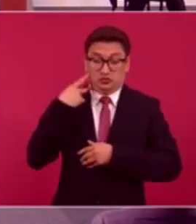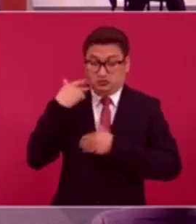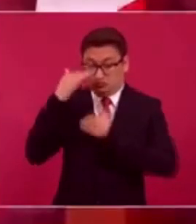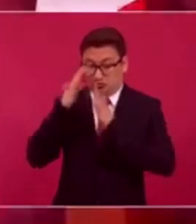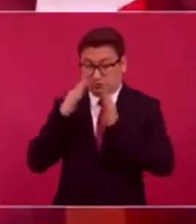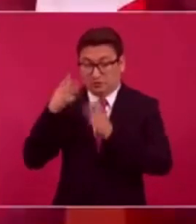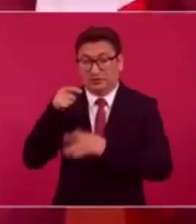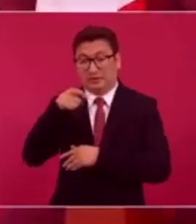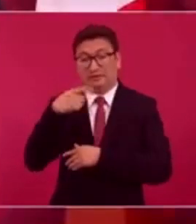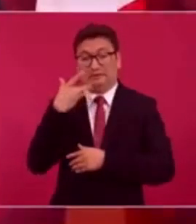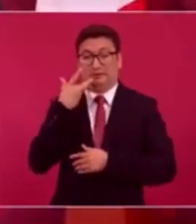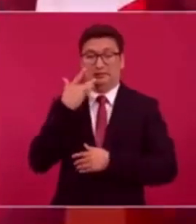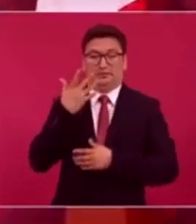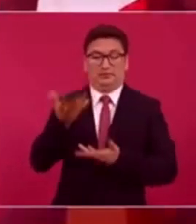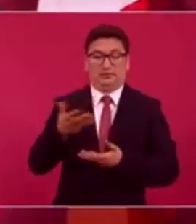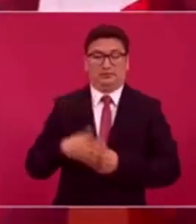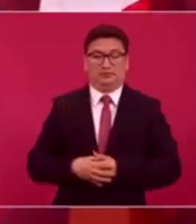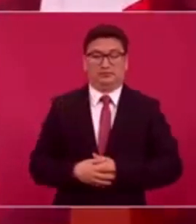fifí.